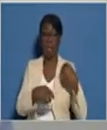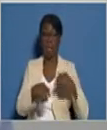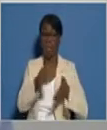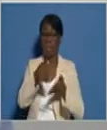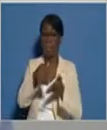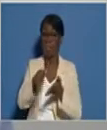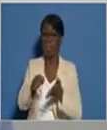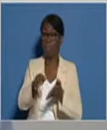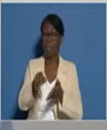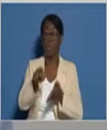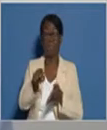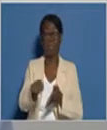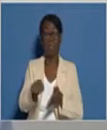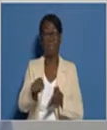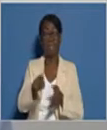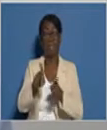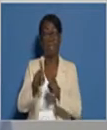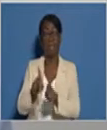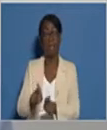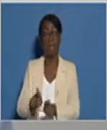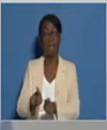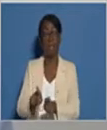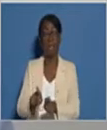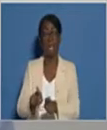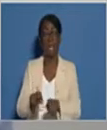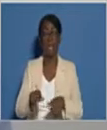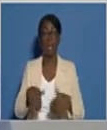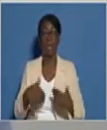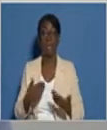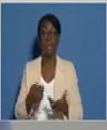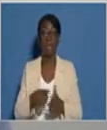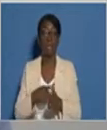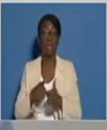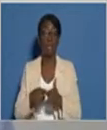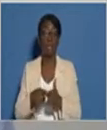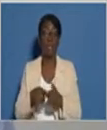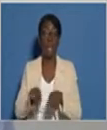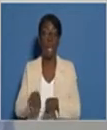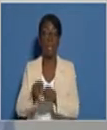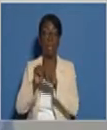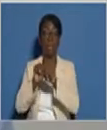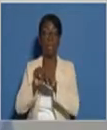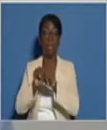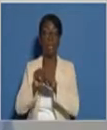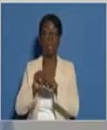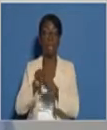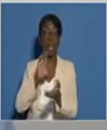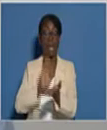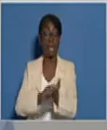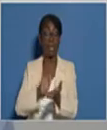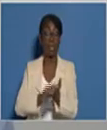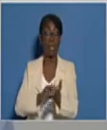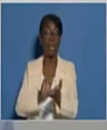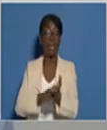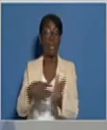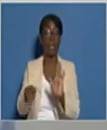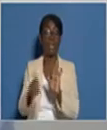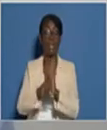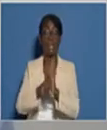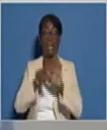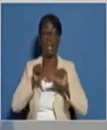derechos laborales llevan a su conclusión o a su consecución, por lo cual en la suspensión de los efectos del contrato estos derechos se